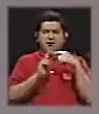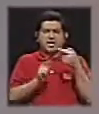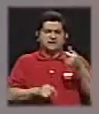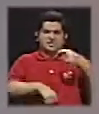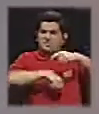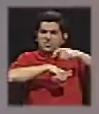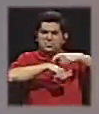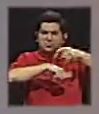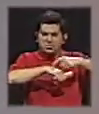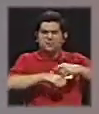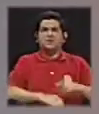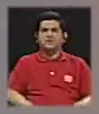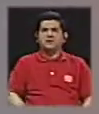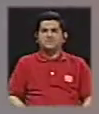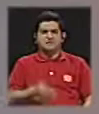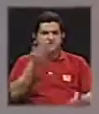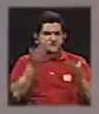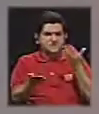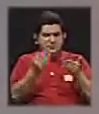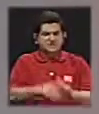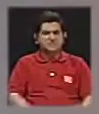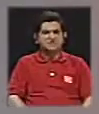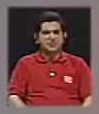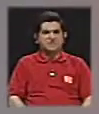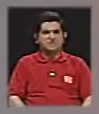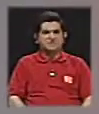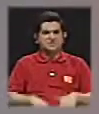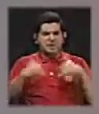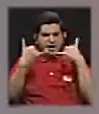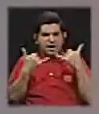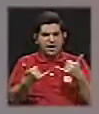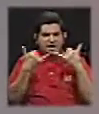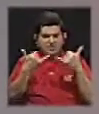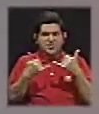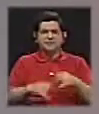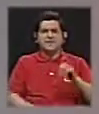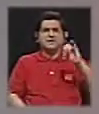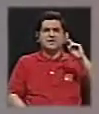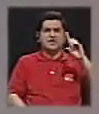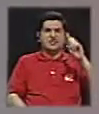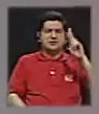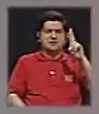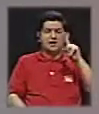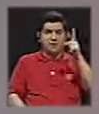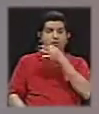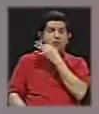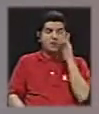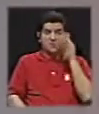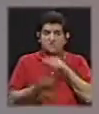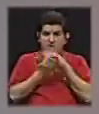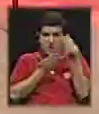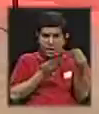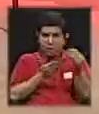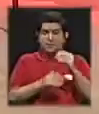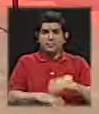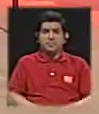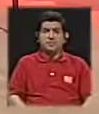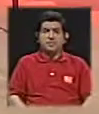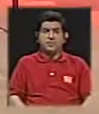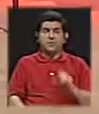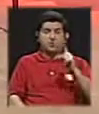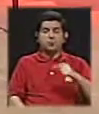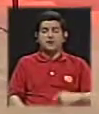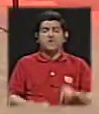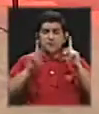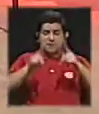realidad, el día actual INDER compró una finca de un